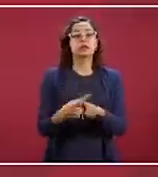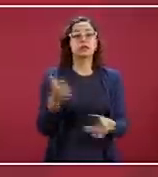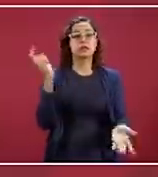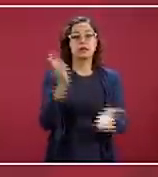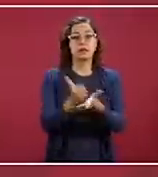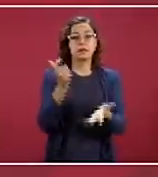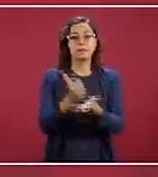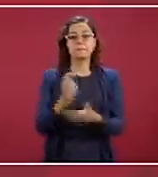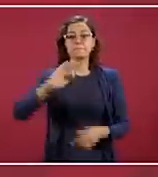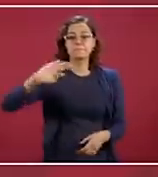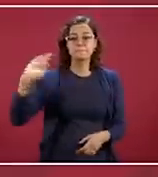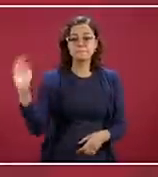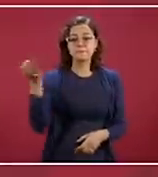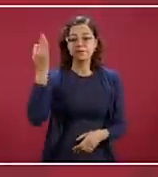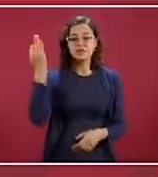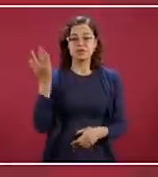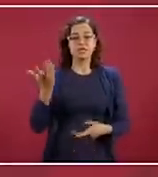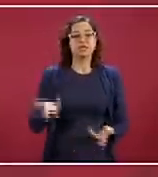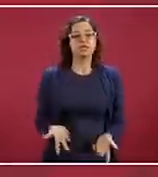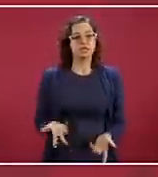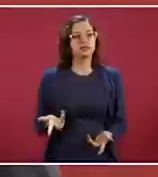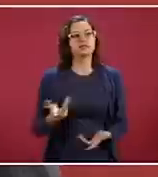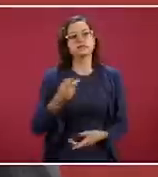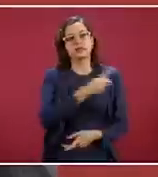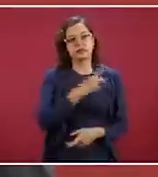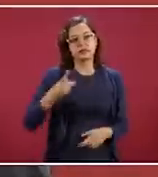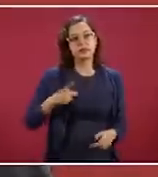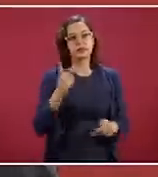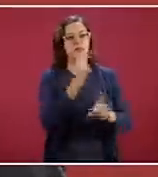federales y se endeudaron